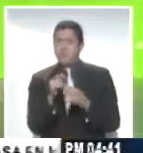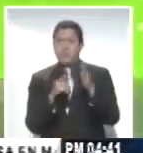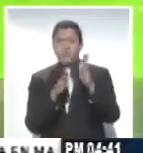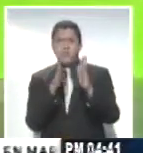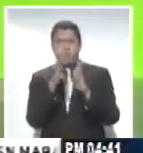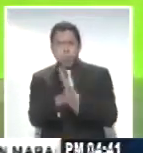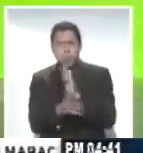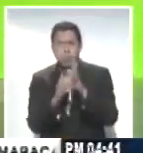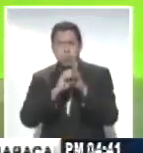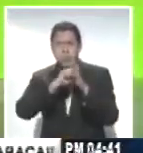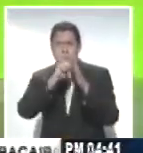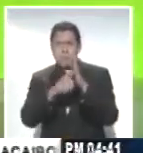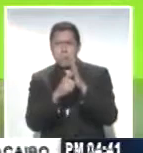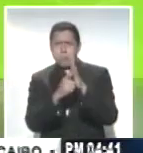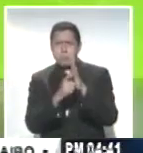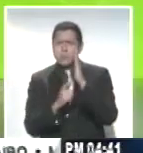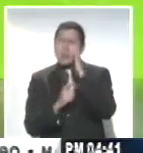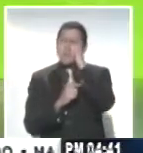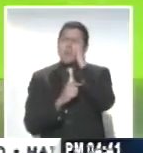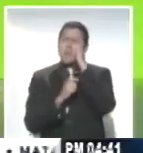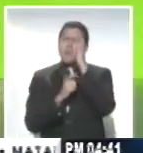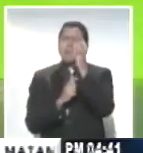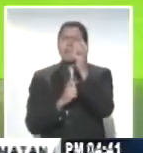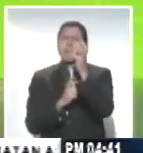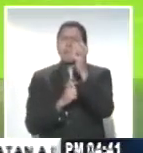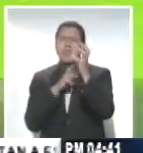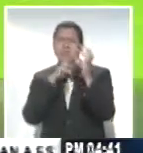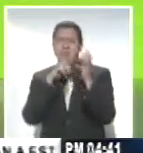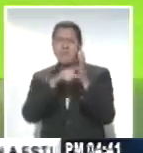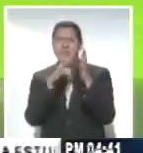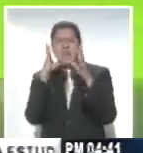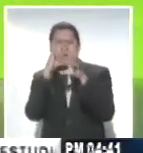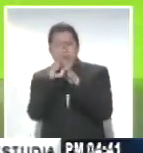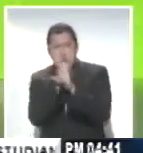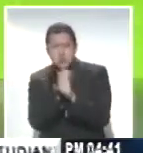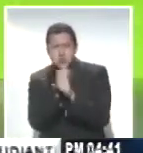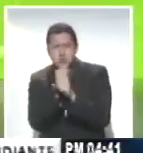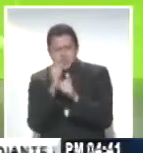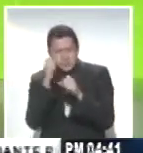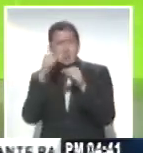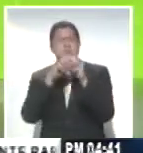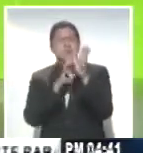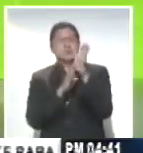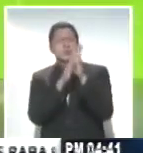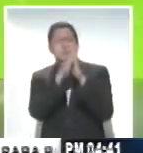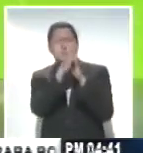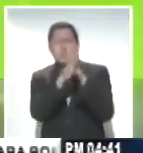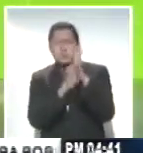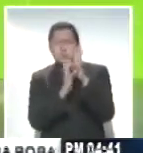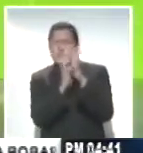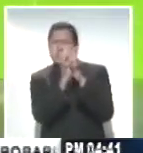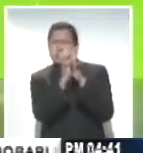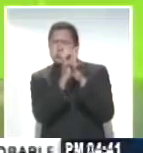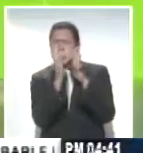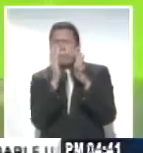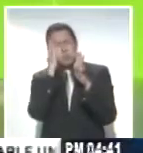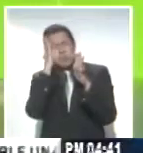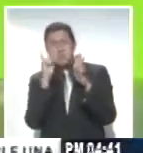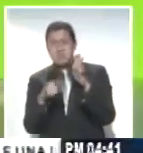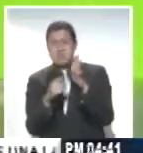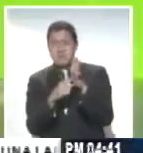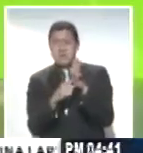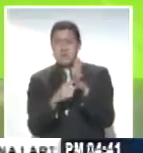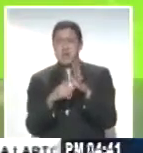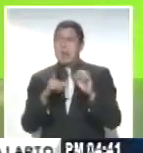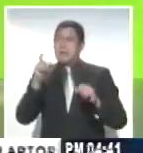duermen los dedos durmiendo, e inclusive hablan de que en la noche se despiertan con los dedos dormidos. Y tienen, incluso leía